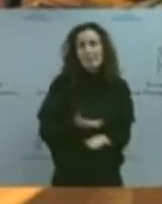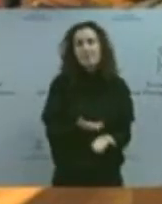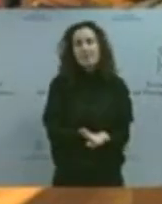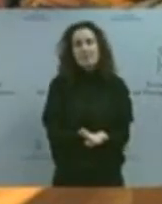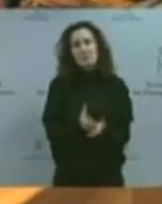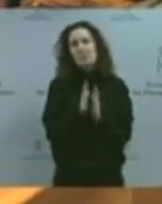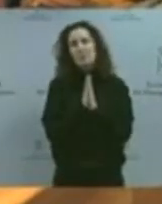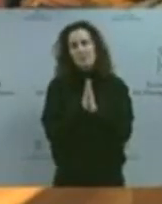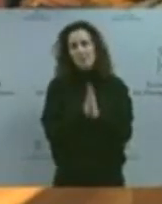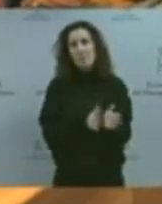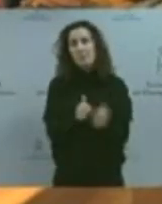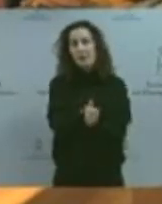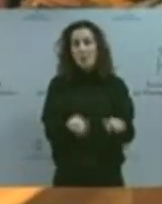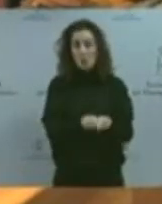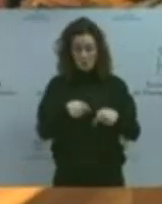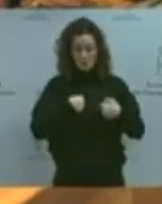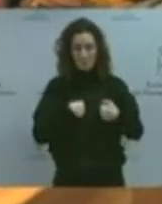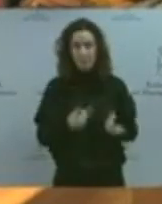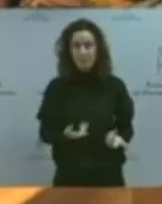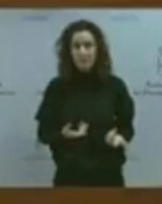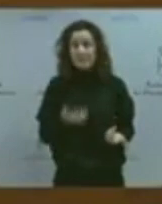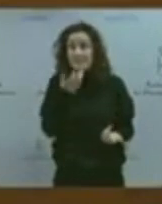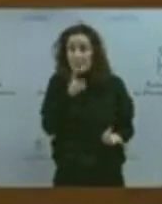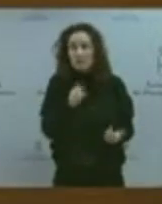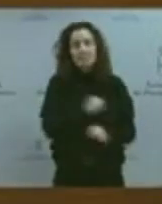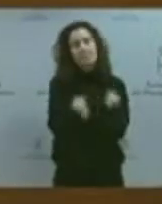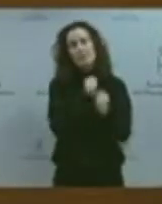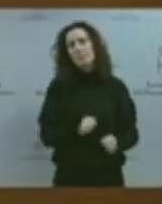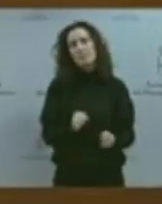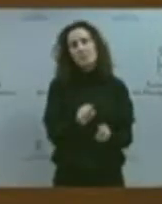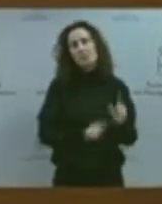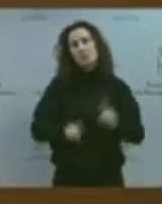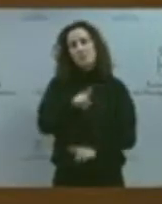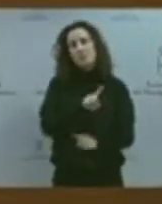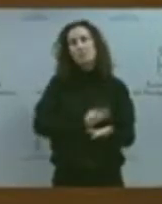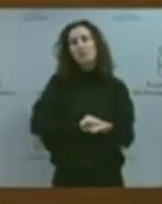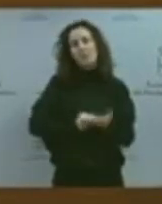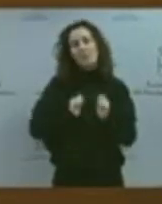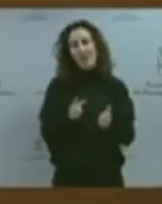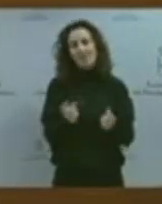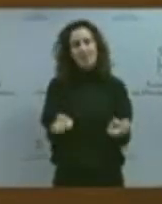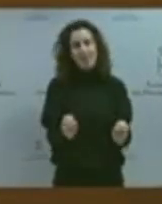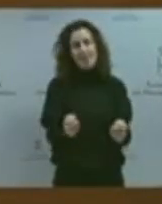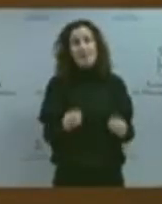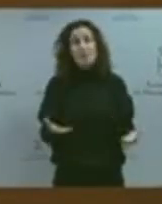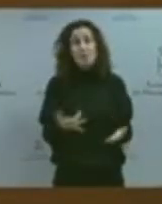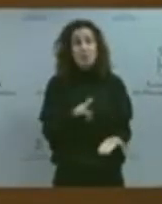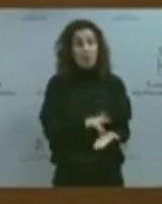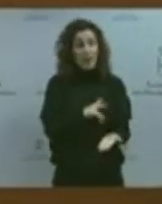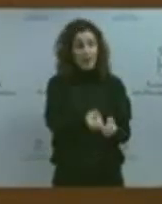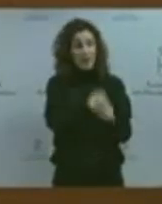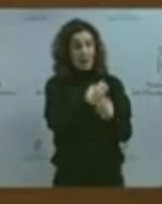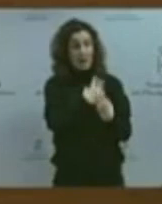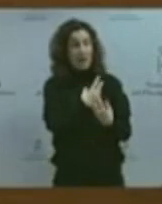porque si no vamos a ser incapaces de solucionar los problemas de la gente, que es lo que necesitan. Mire, de todo lo que usted comentó, yo creo que no se da cuenta de la gravedad de la situación. A